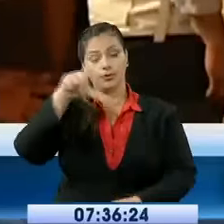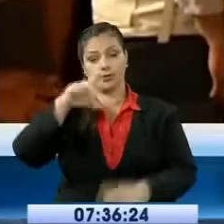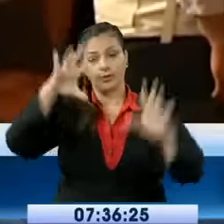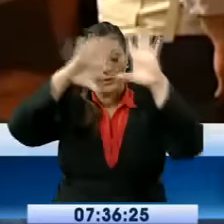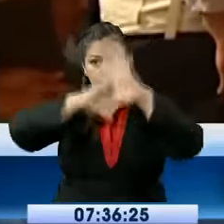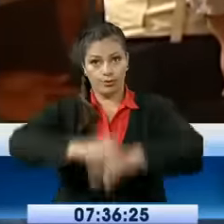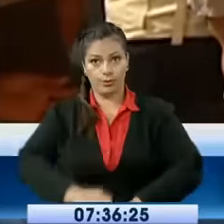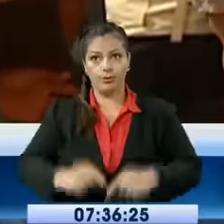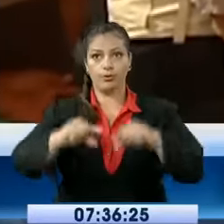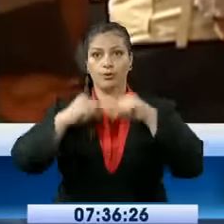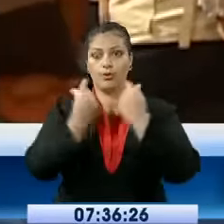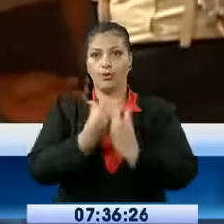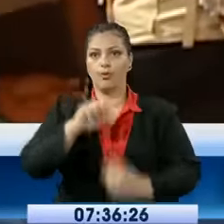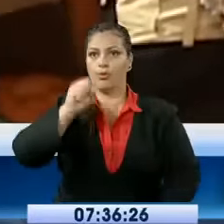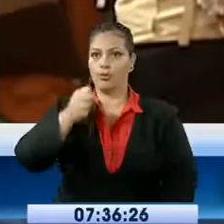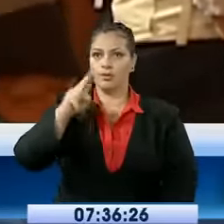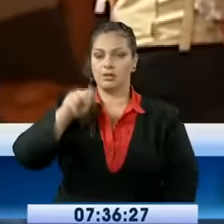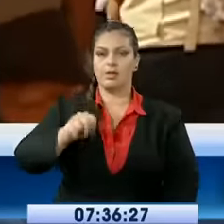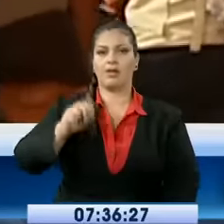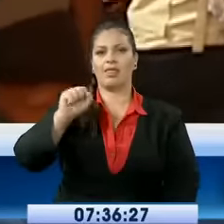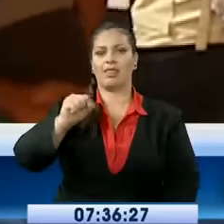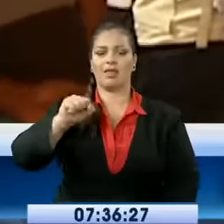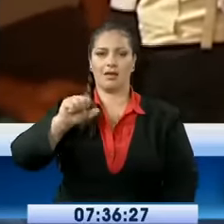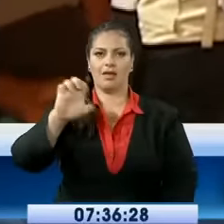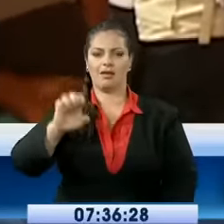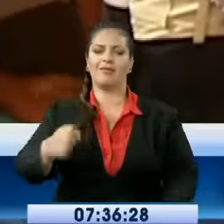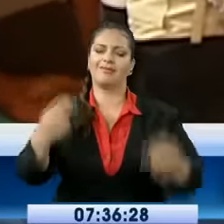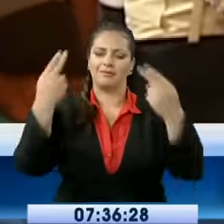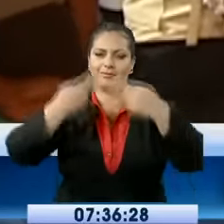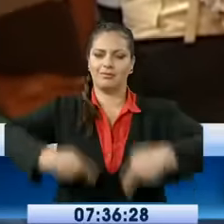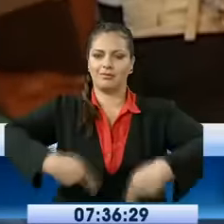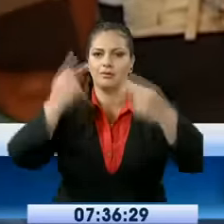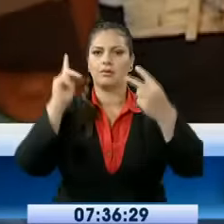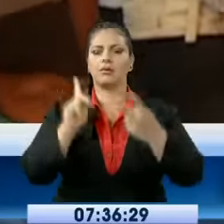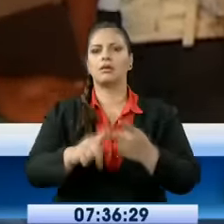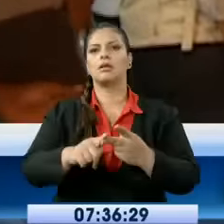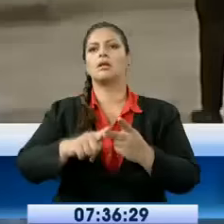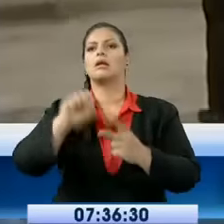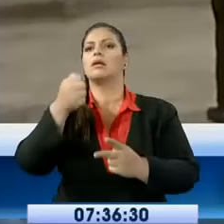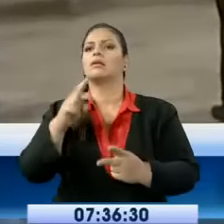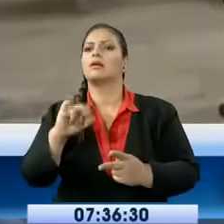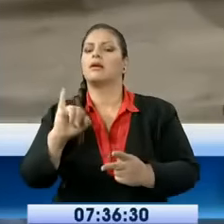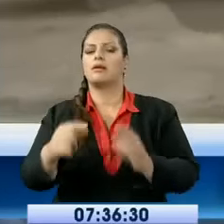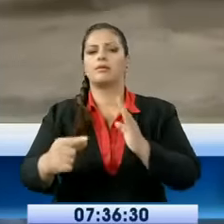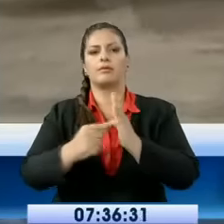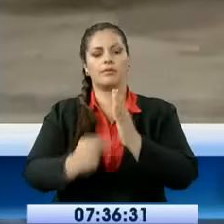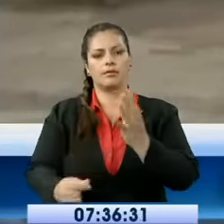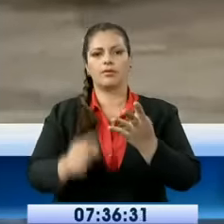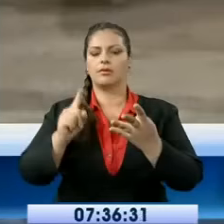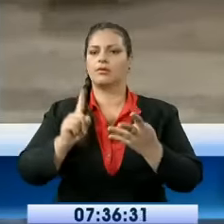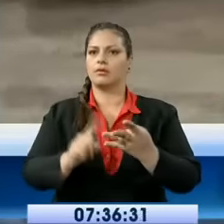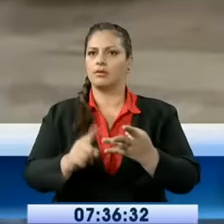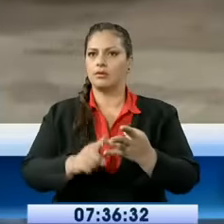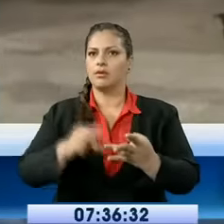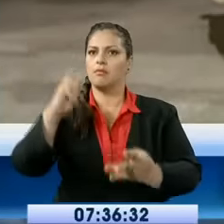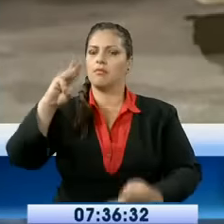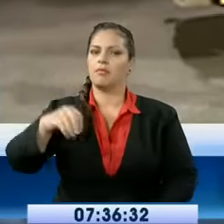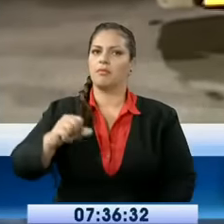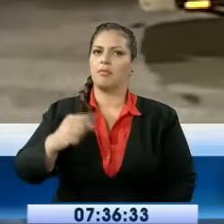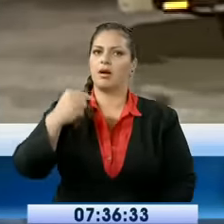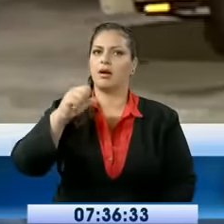SENAE, MAGAT, SRI y demás instituciones del Estado que tienen que ver con este tipo de